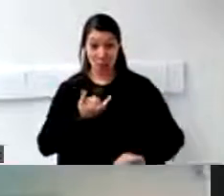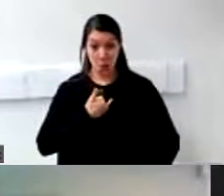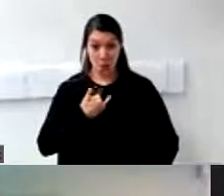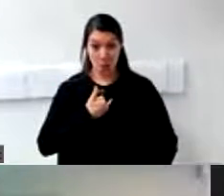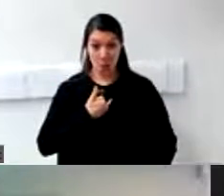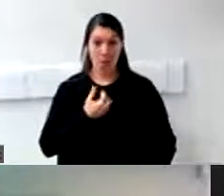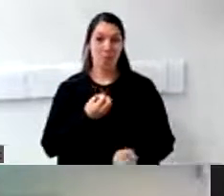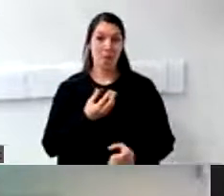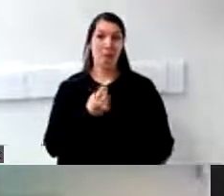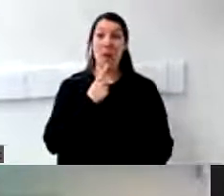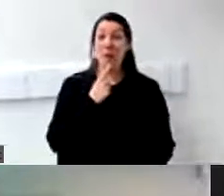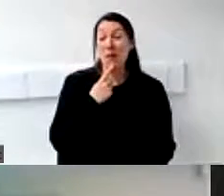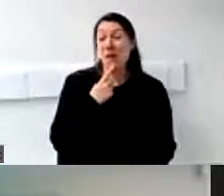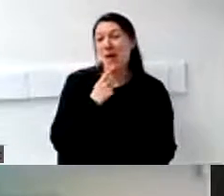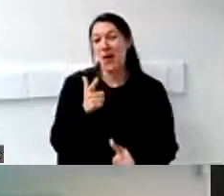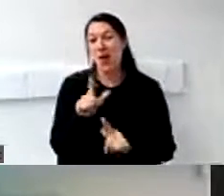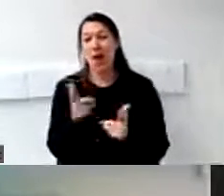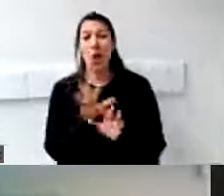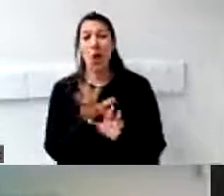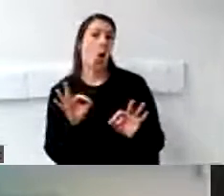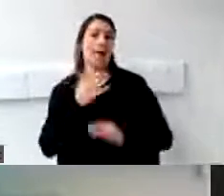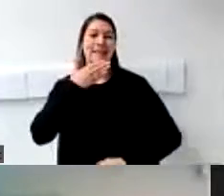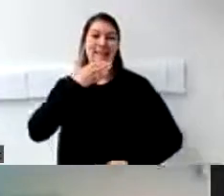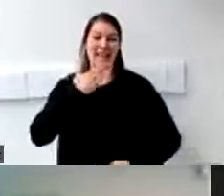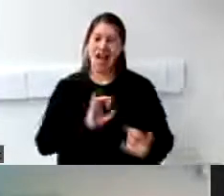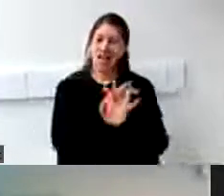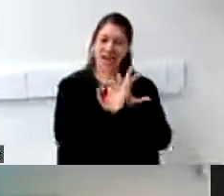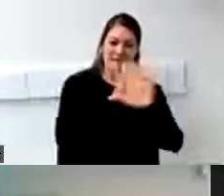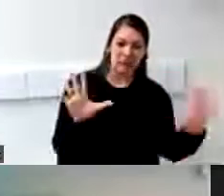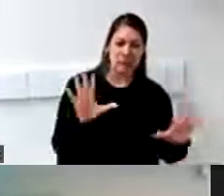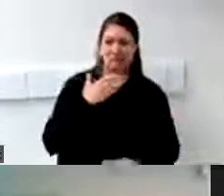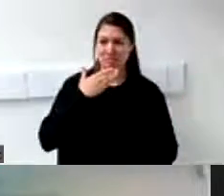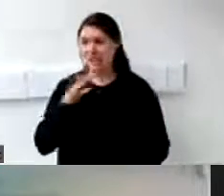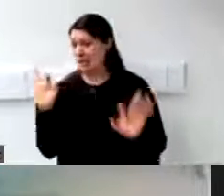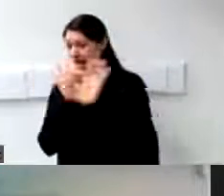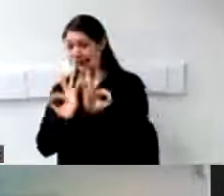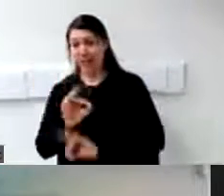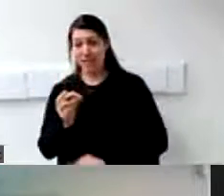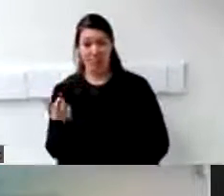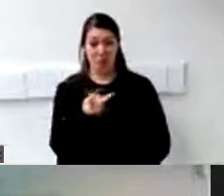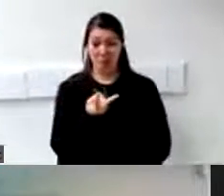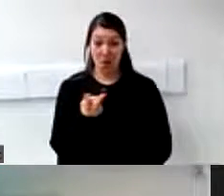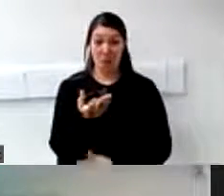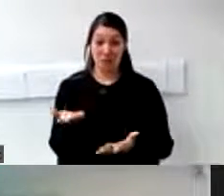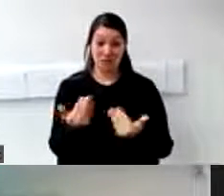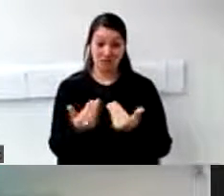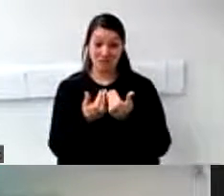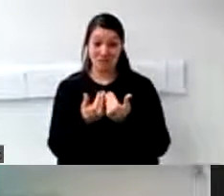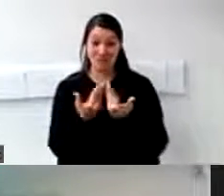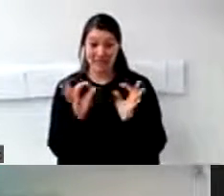Porque cuando no hay dudas es así, ¿no? Es decir, o todo está muy claro o todo está muy oscuro. Y nadie se anima a preguntar nada.